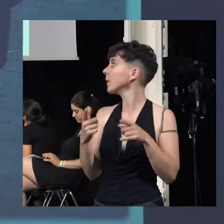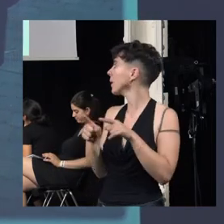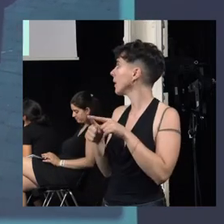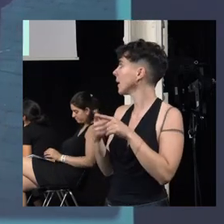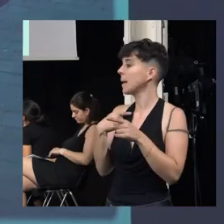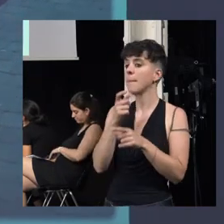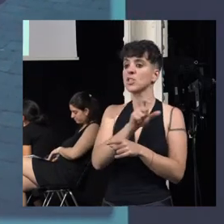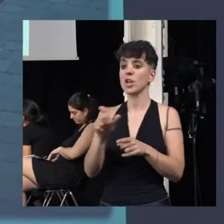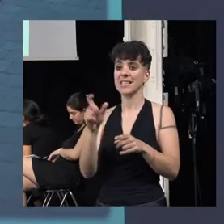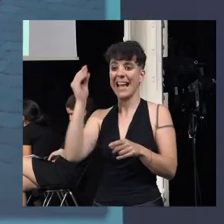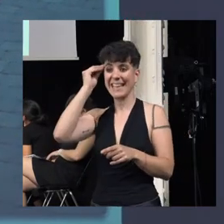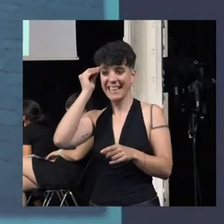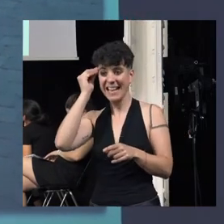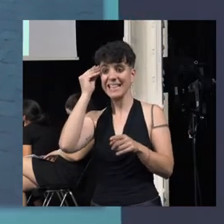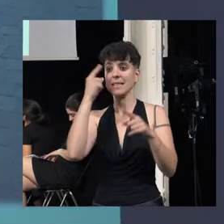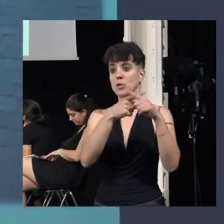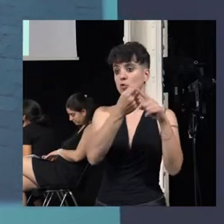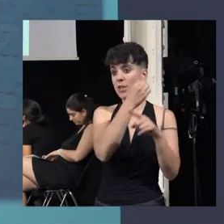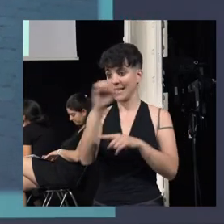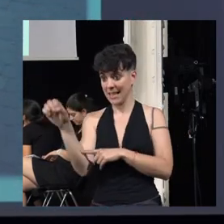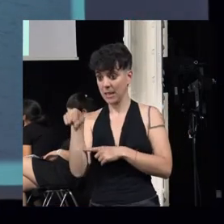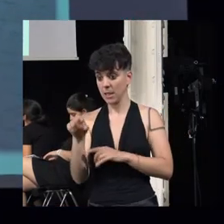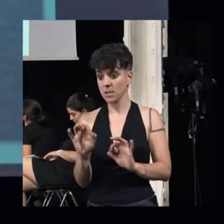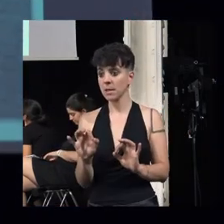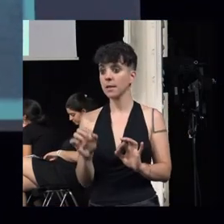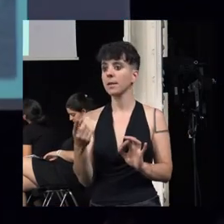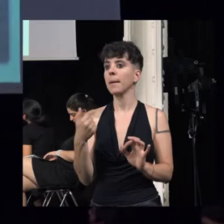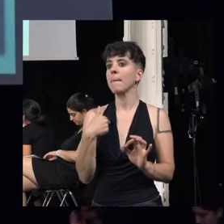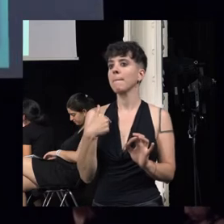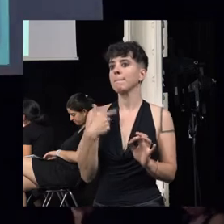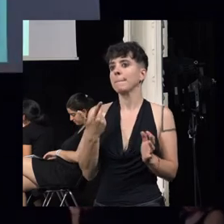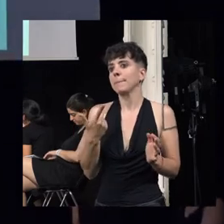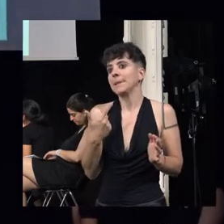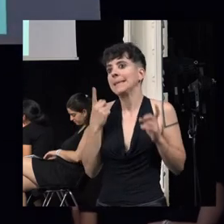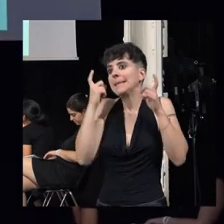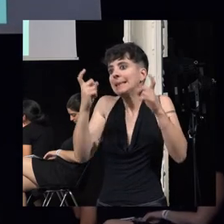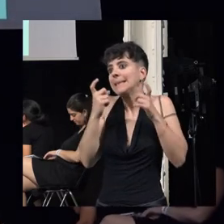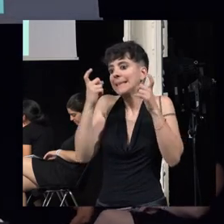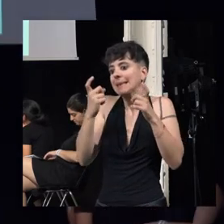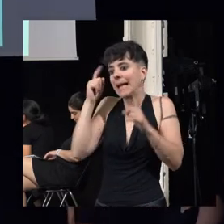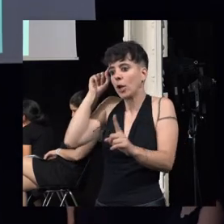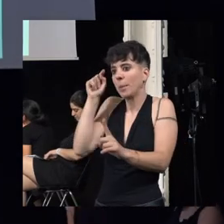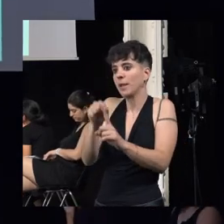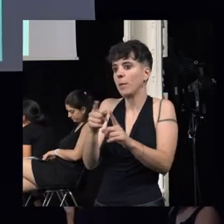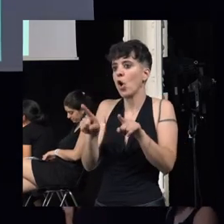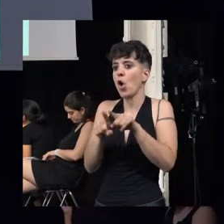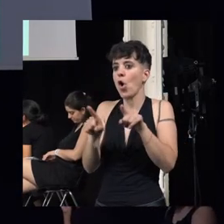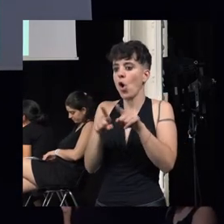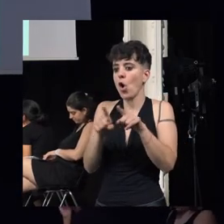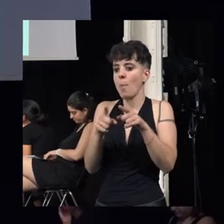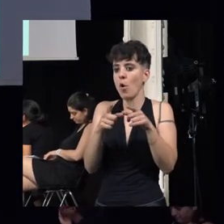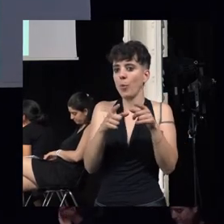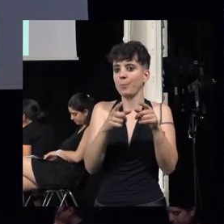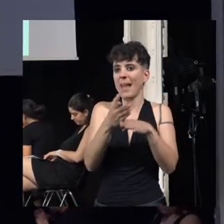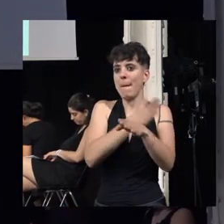disidentes sexuales. Mi humilde intención hoy es intentar romper arquetipos sobre el pueblo gitano